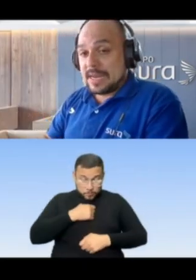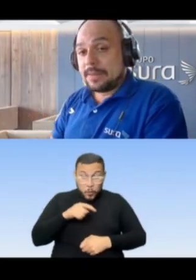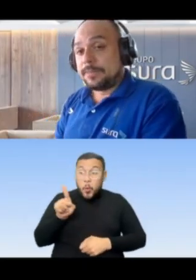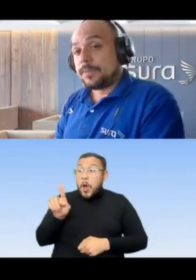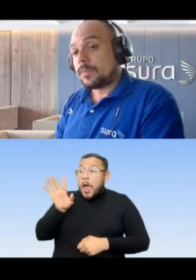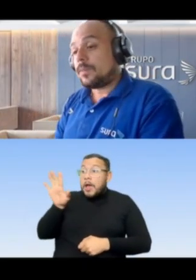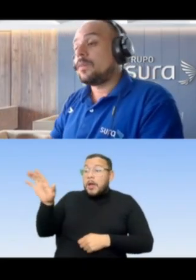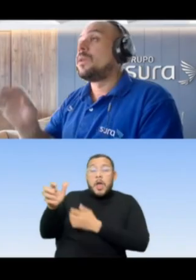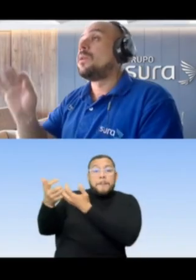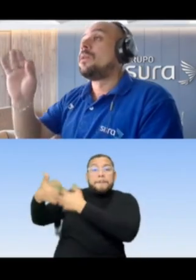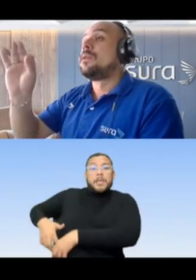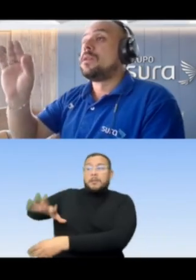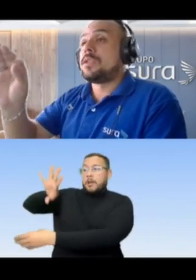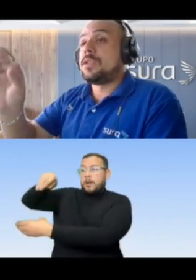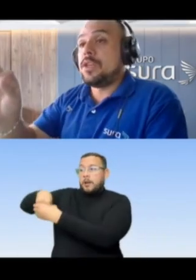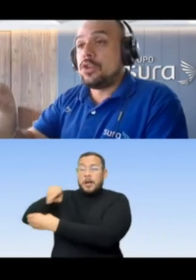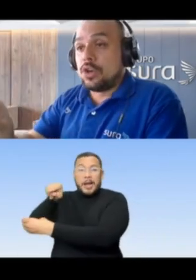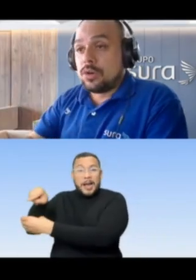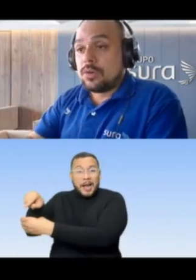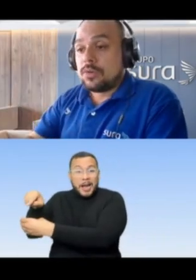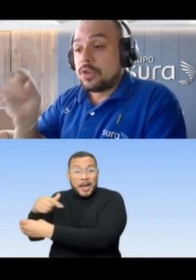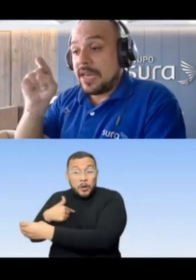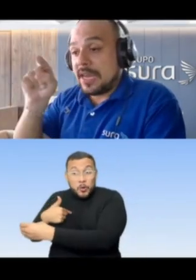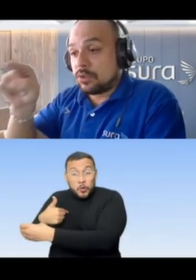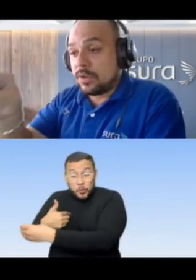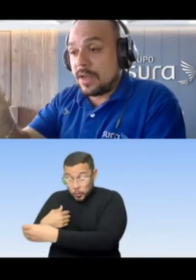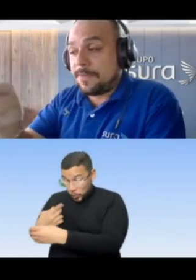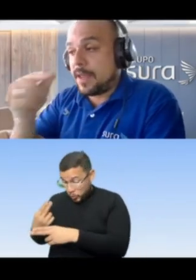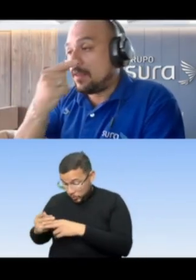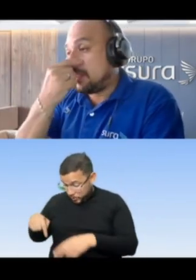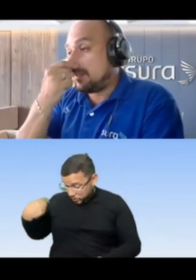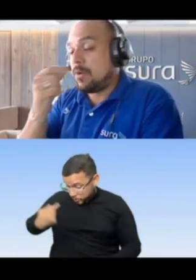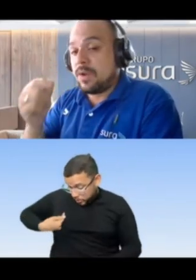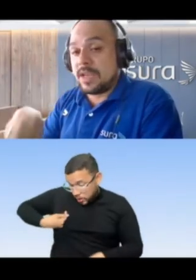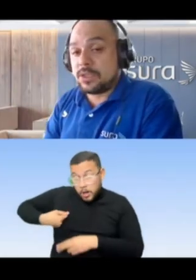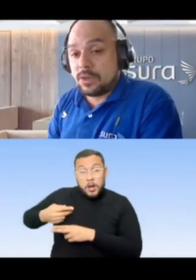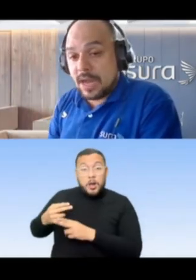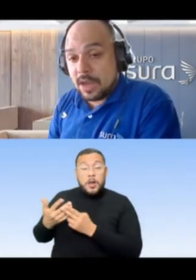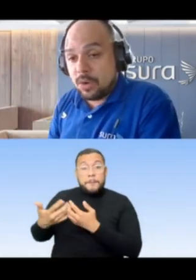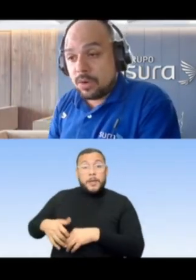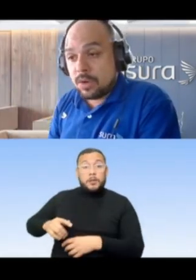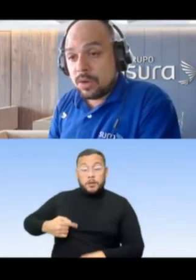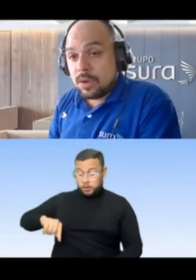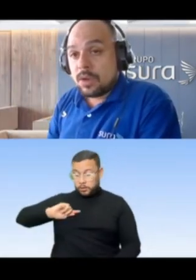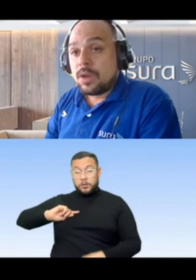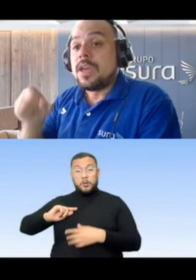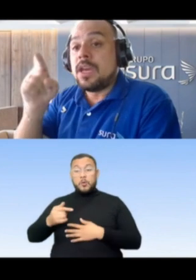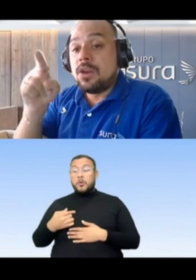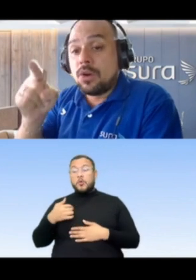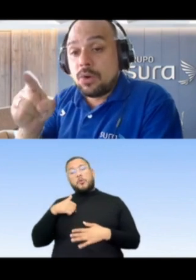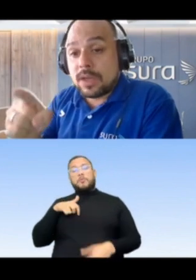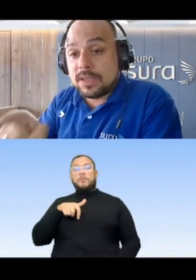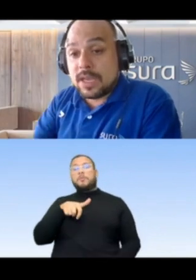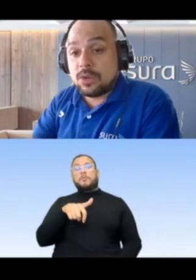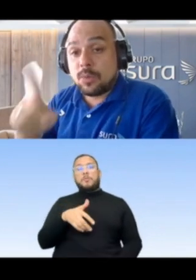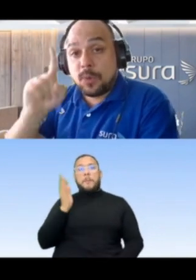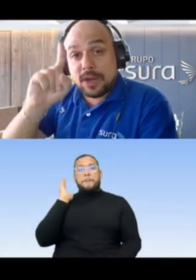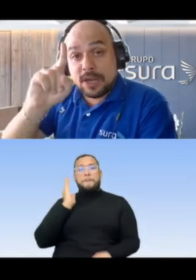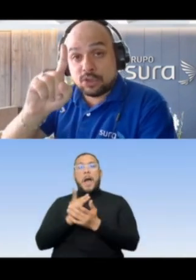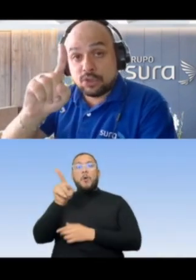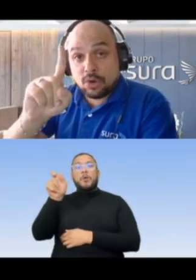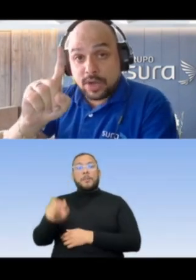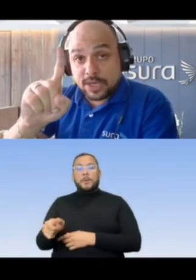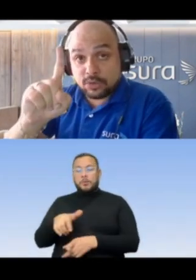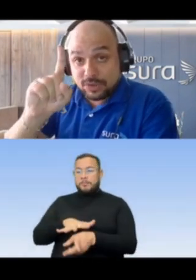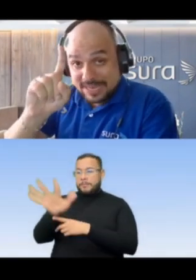una empresa, si yo estoy al frente de un lesionado y no lo